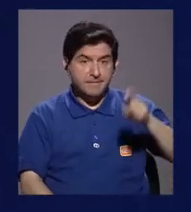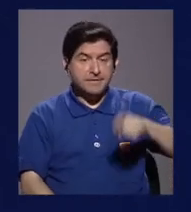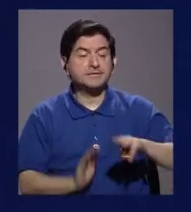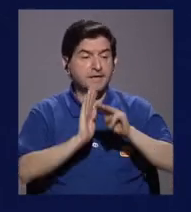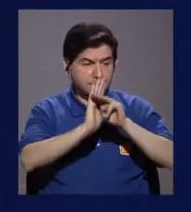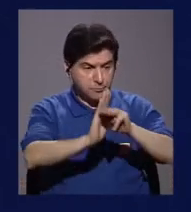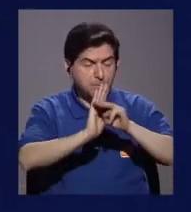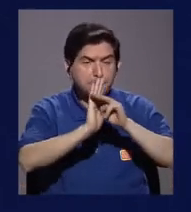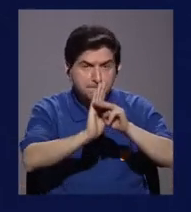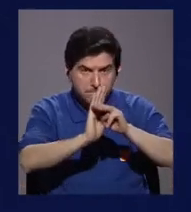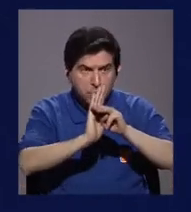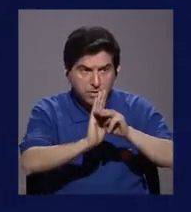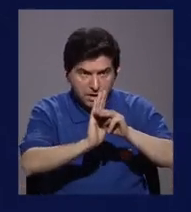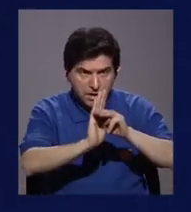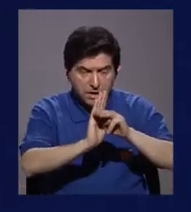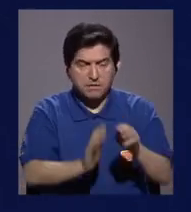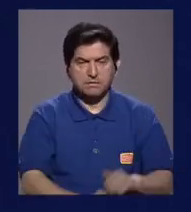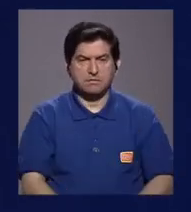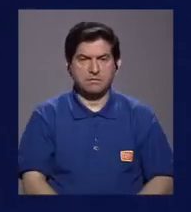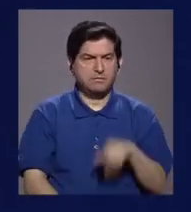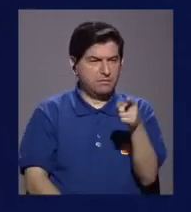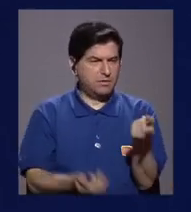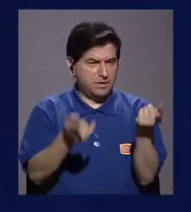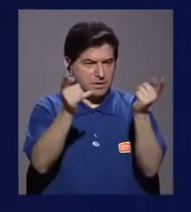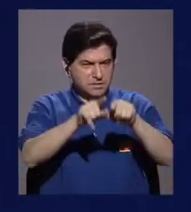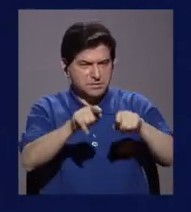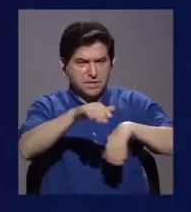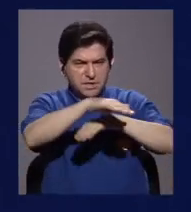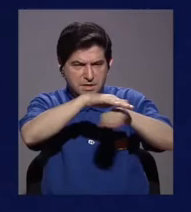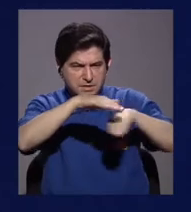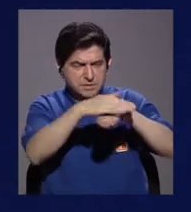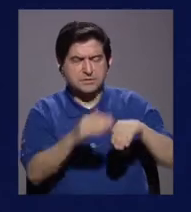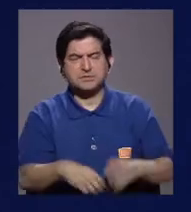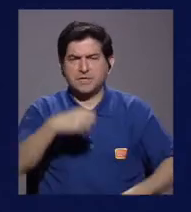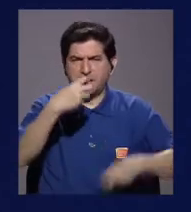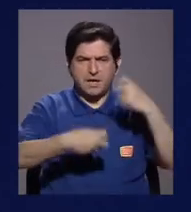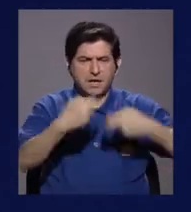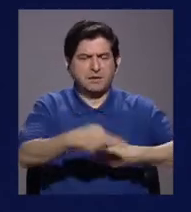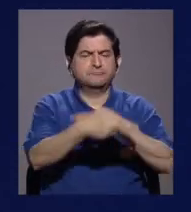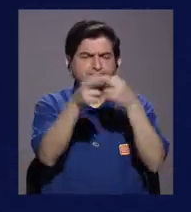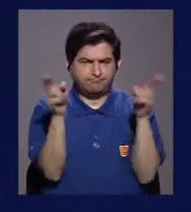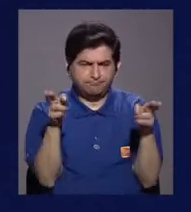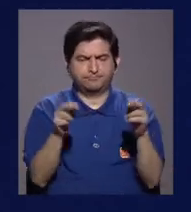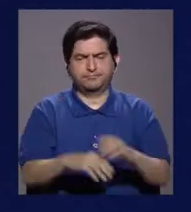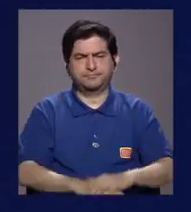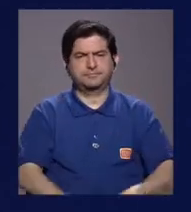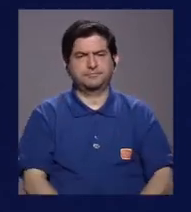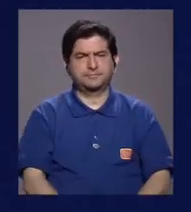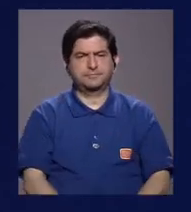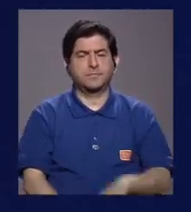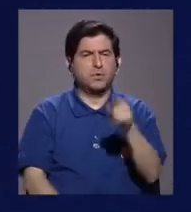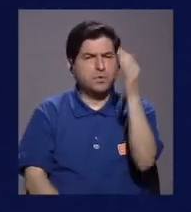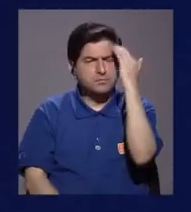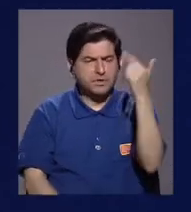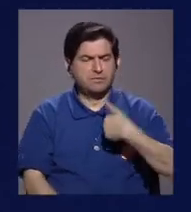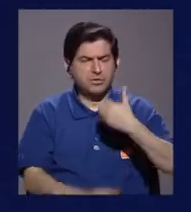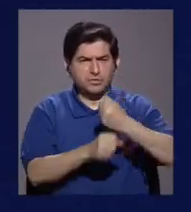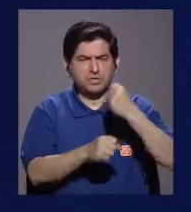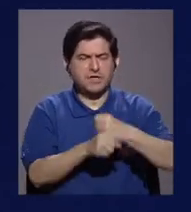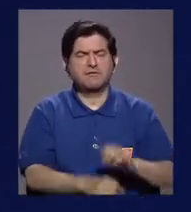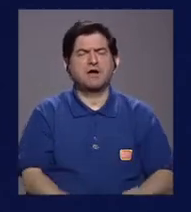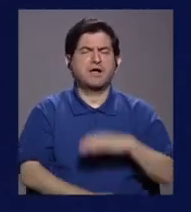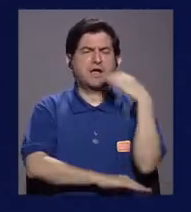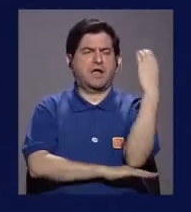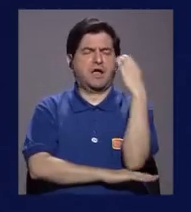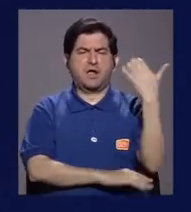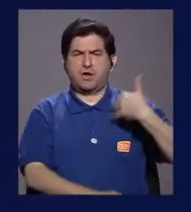tiene problemas muy parecidos pero trabajan en separado sería ideal que ecuador argentina venezuela perú éste